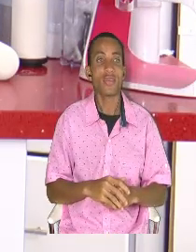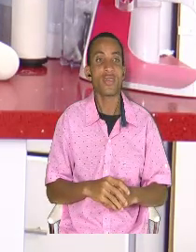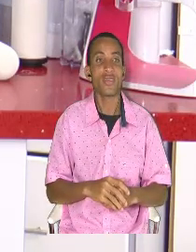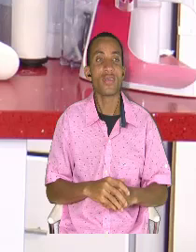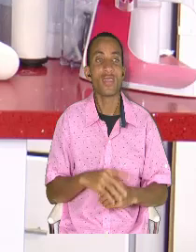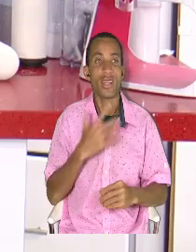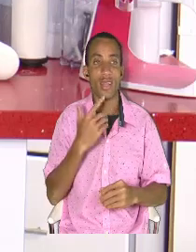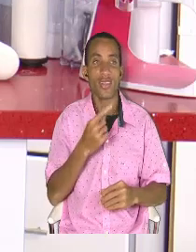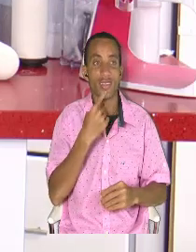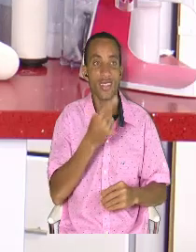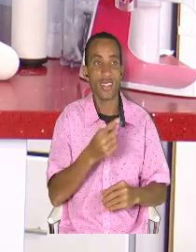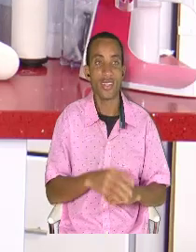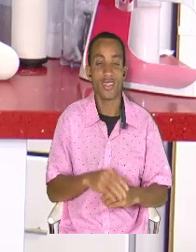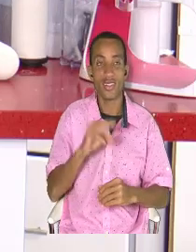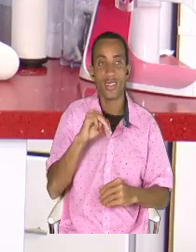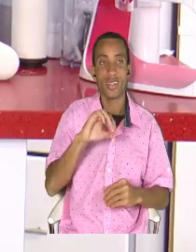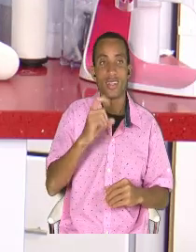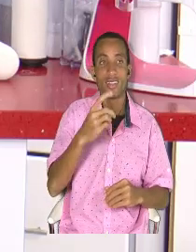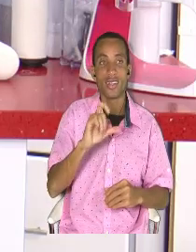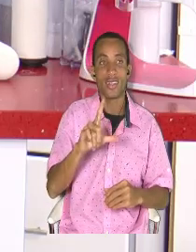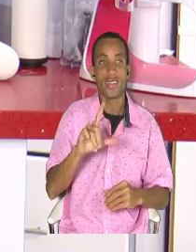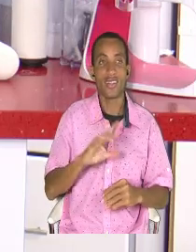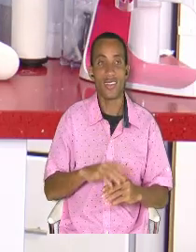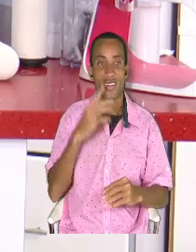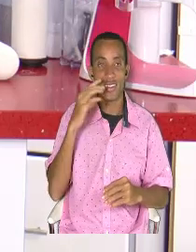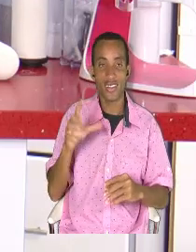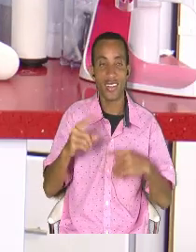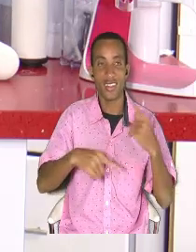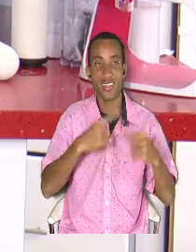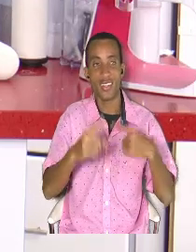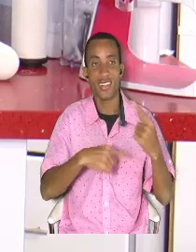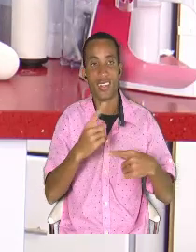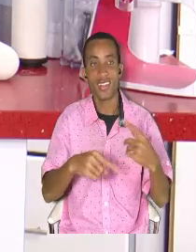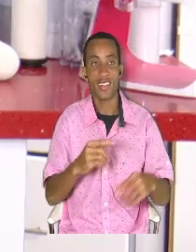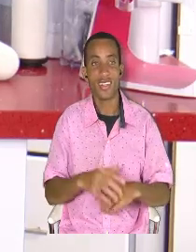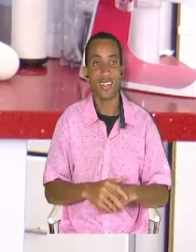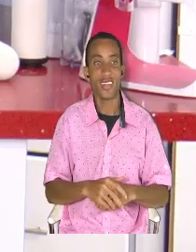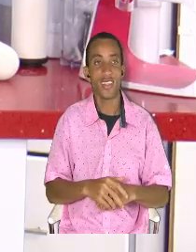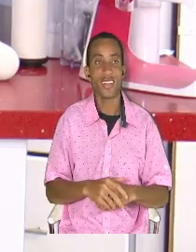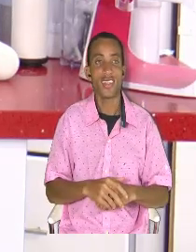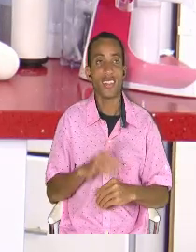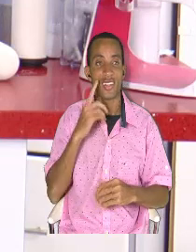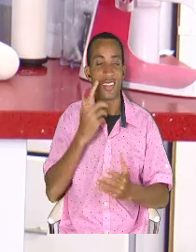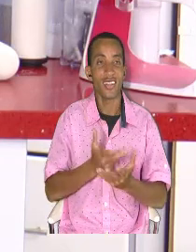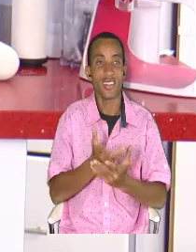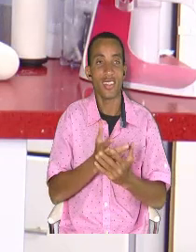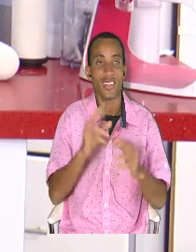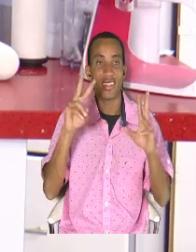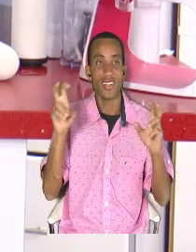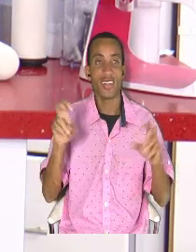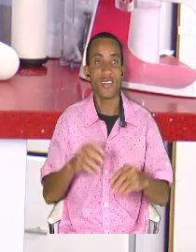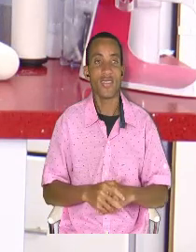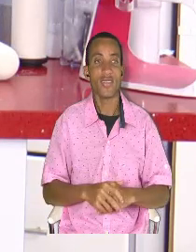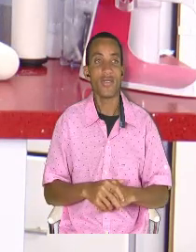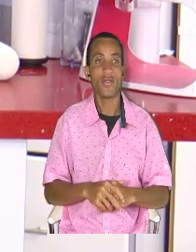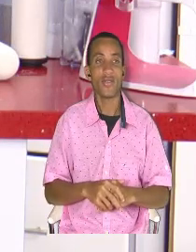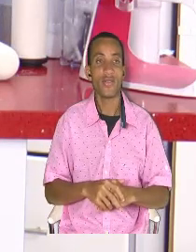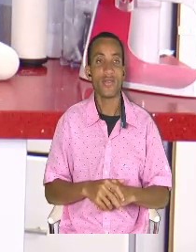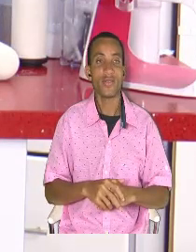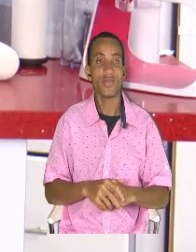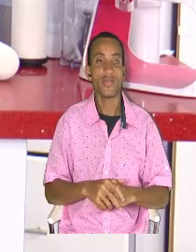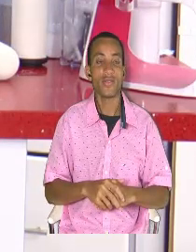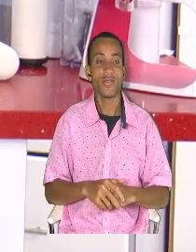nos dijo el señor Miguel sobre nuestros filtros? ¿Qué observación tiene usted sobre ese tema? ¿Qué te